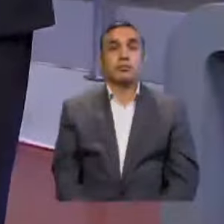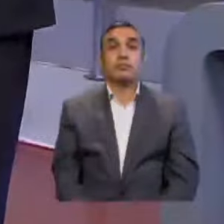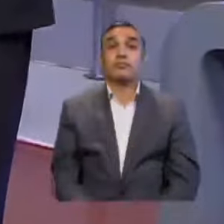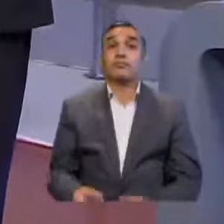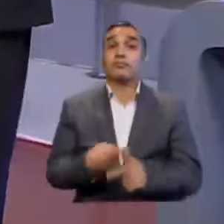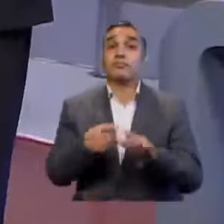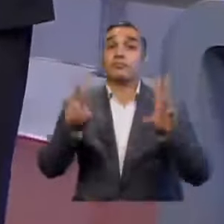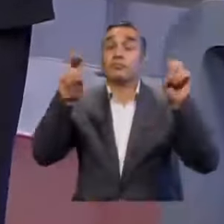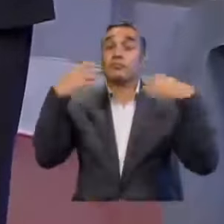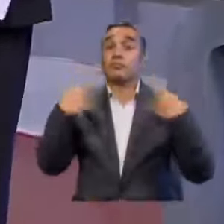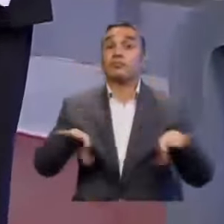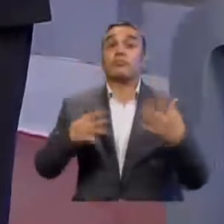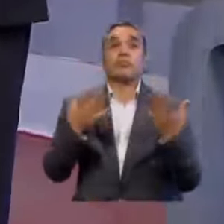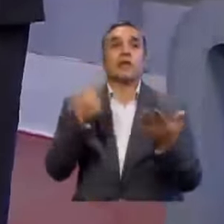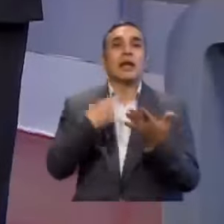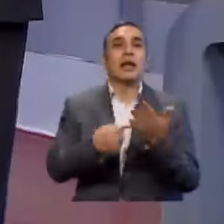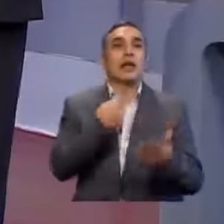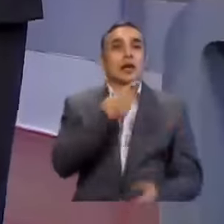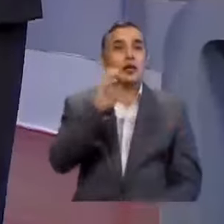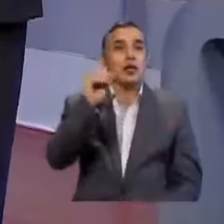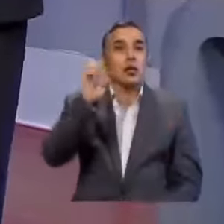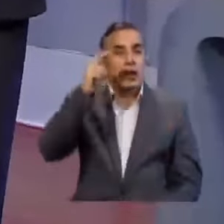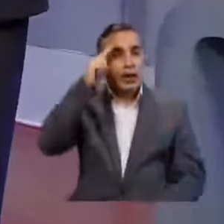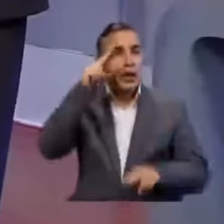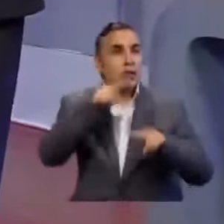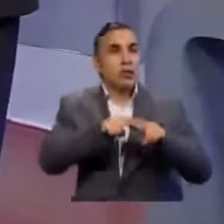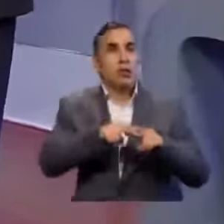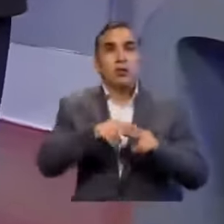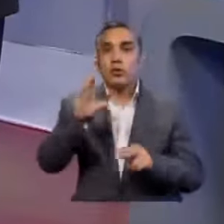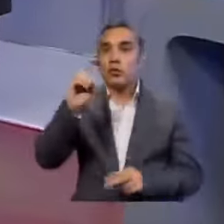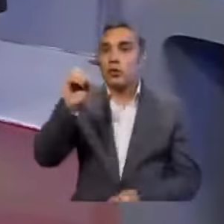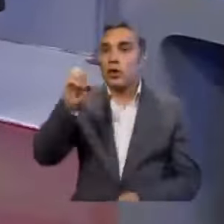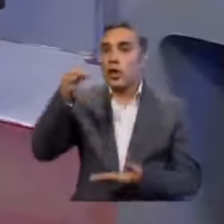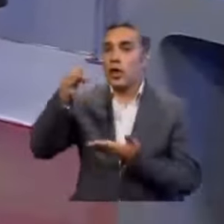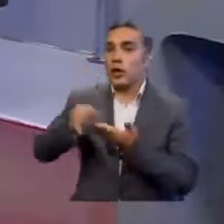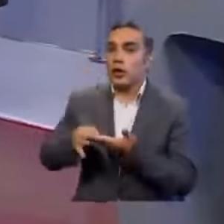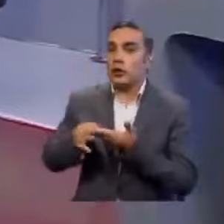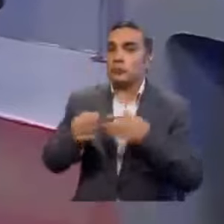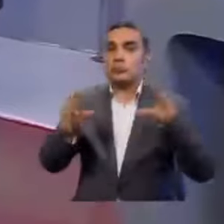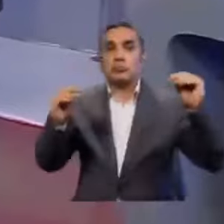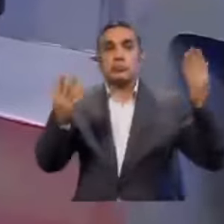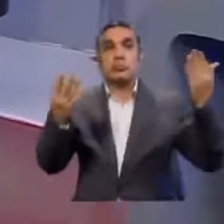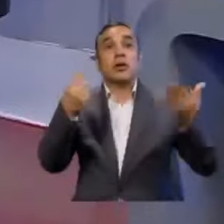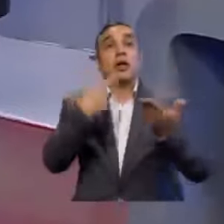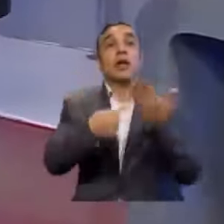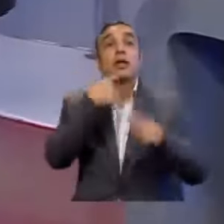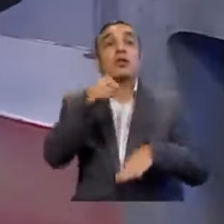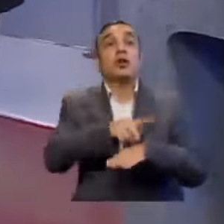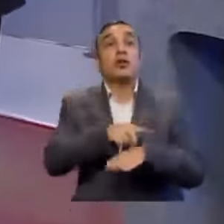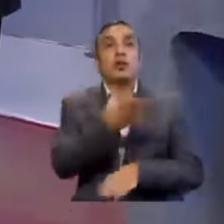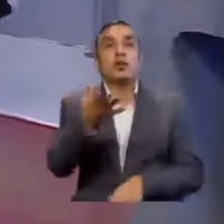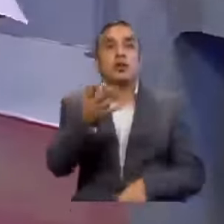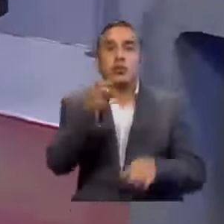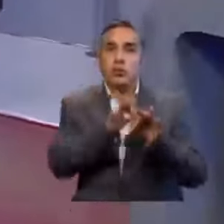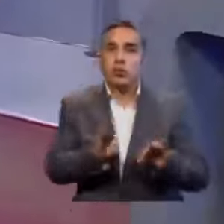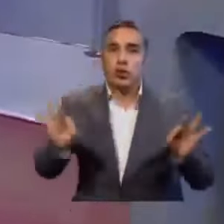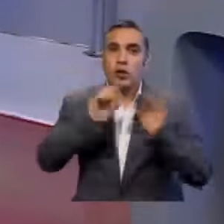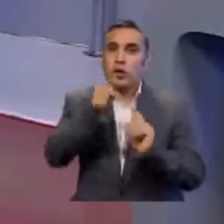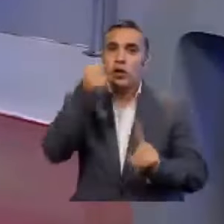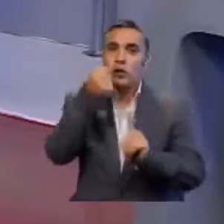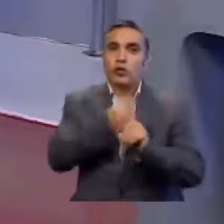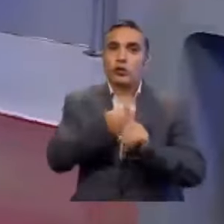Bueno, tema polémico. ¿Qué dice el COE nacional? ¿Qué dice el COE cantonal? Pero ¿qué dicen los médicos que son los que están batallando